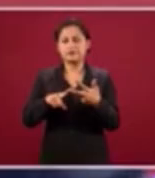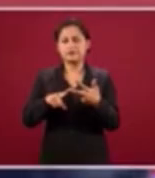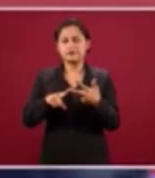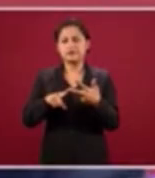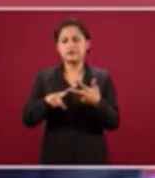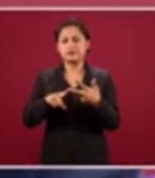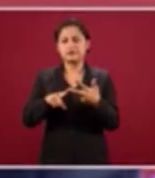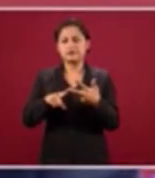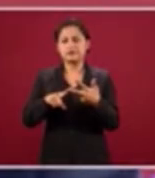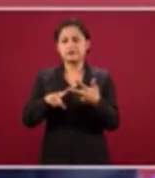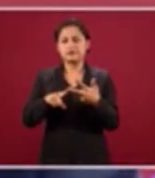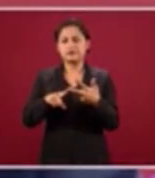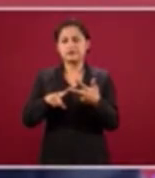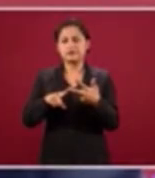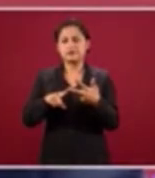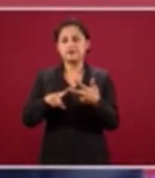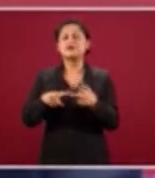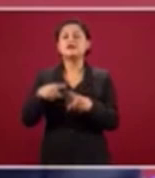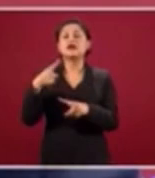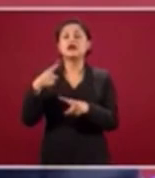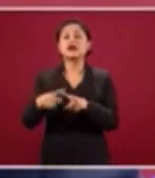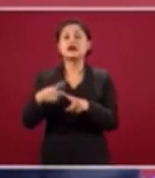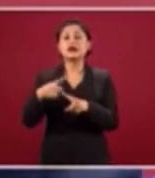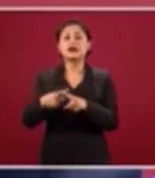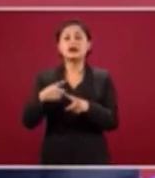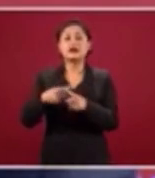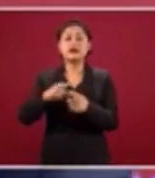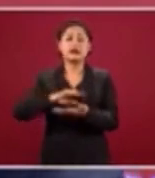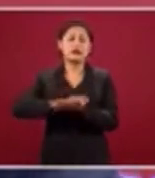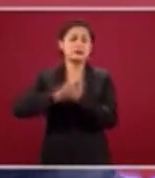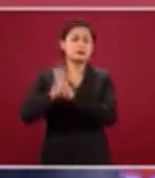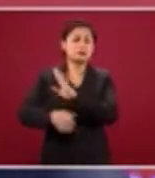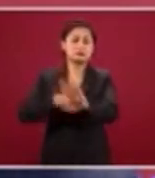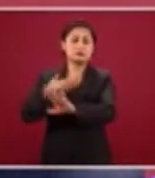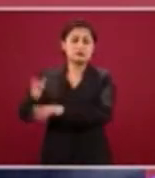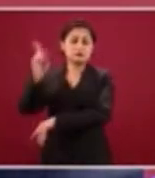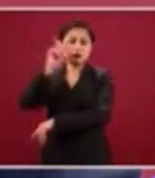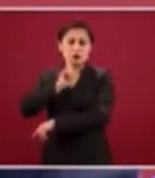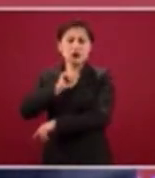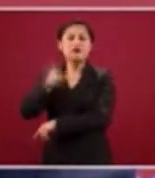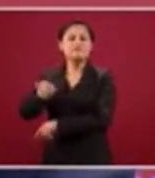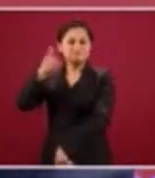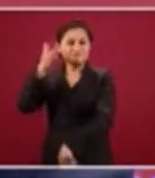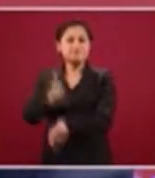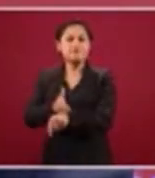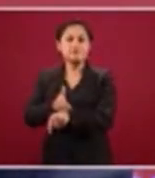a los responsables de violencias contra mujeres.